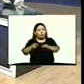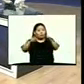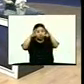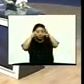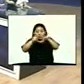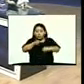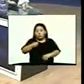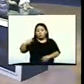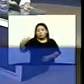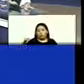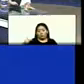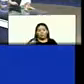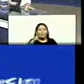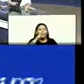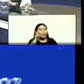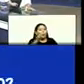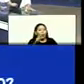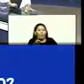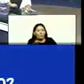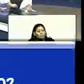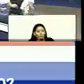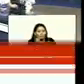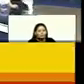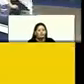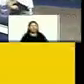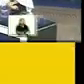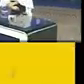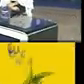Misión Estelar, Pamela. Correcto, no nos cambia. Regresamos.